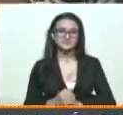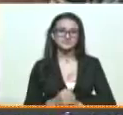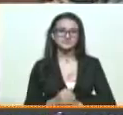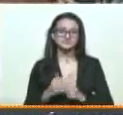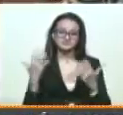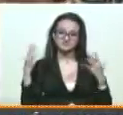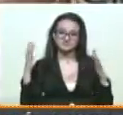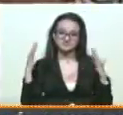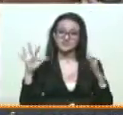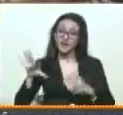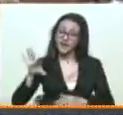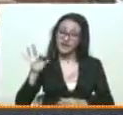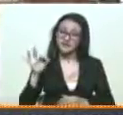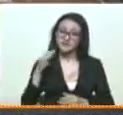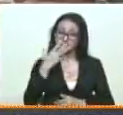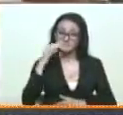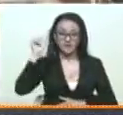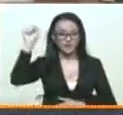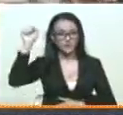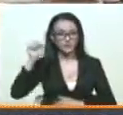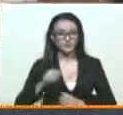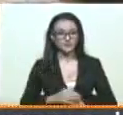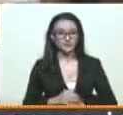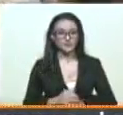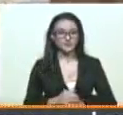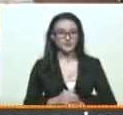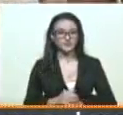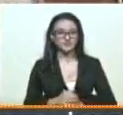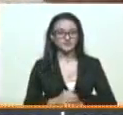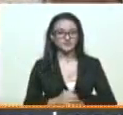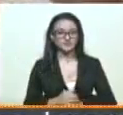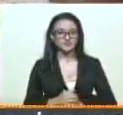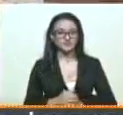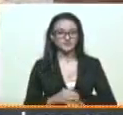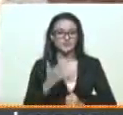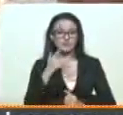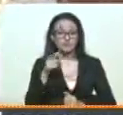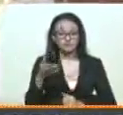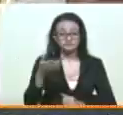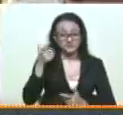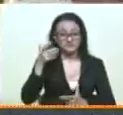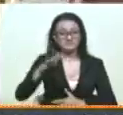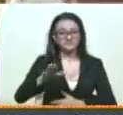a elegir a nuestro presidente Nicolás Maduro Moros en caso de él no estar